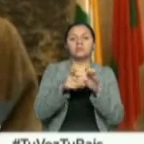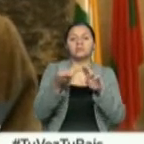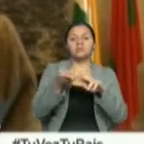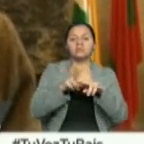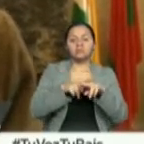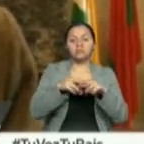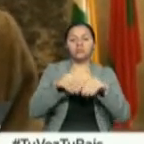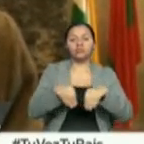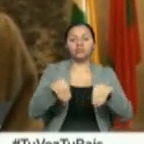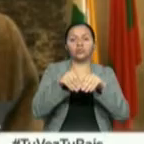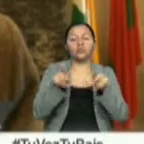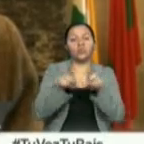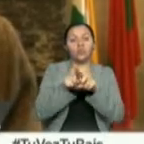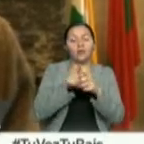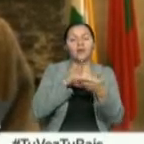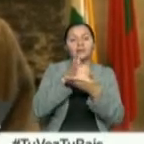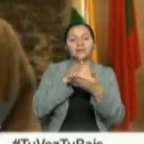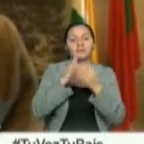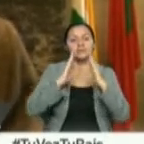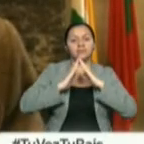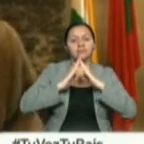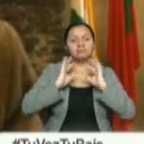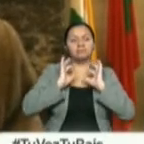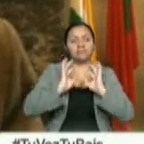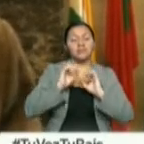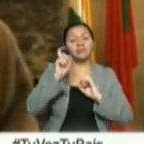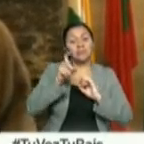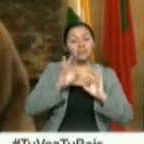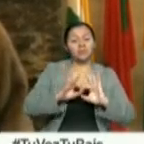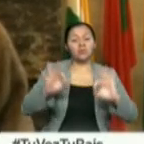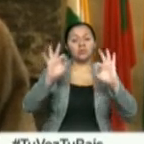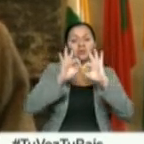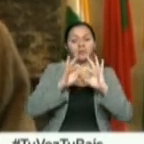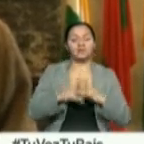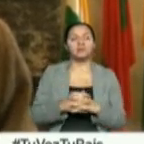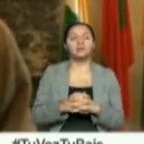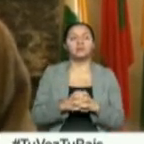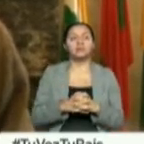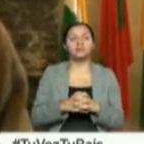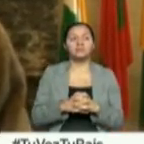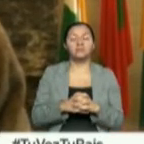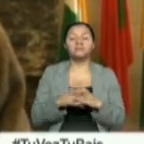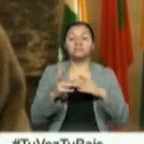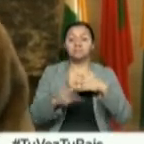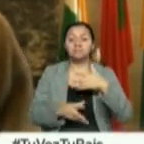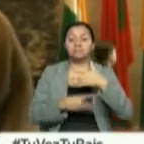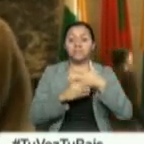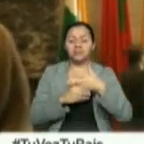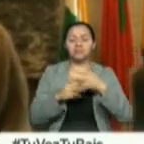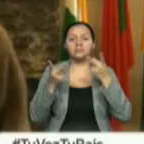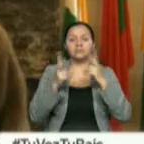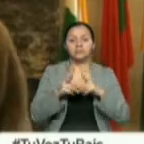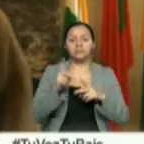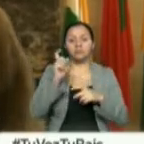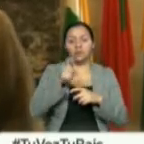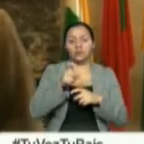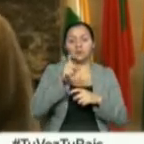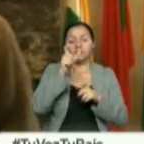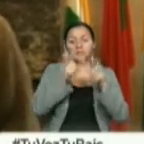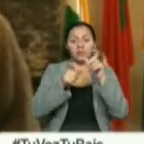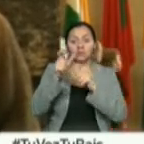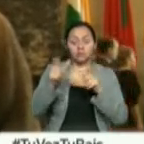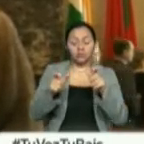urbano permitir el acceso a la vivienda creo que este es otro elemento importante y adicionalmente también permitir que las ciudades